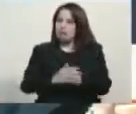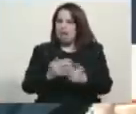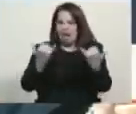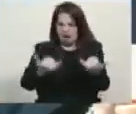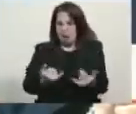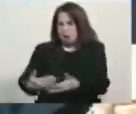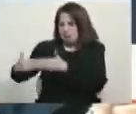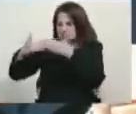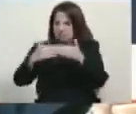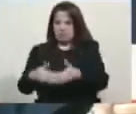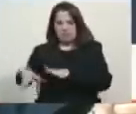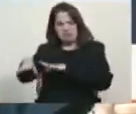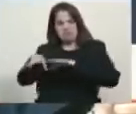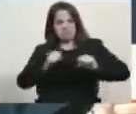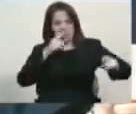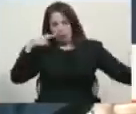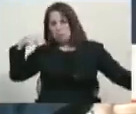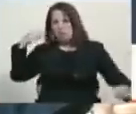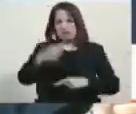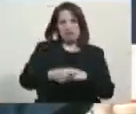imperialismo norteamericano